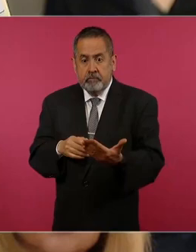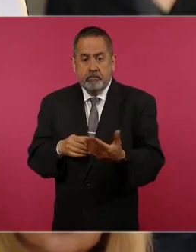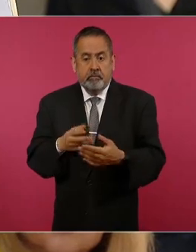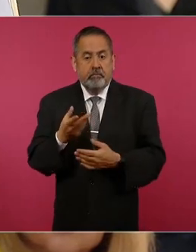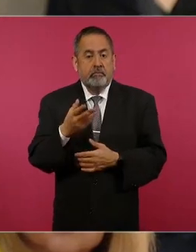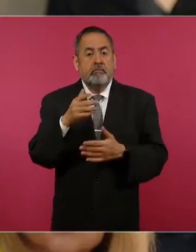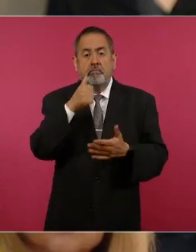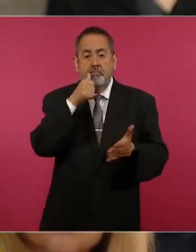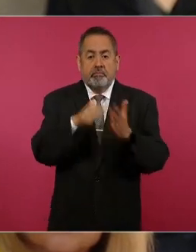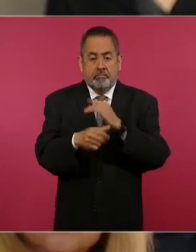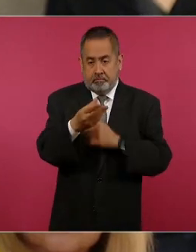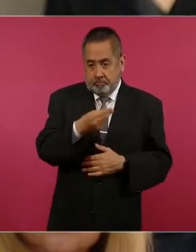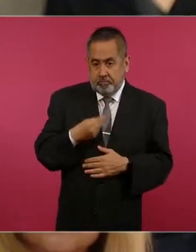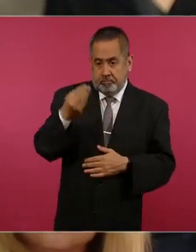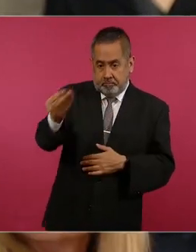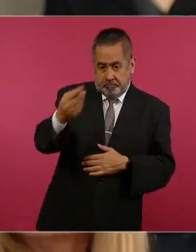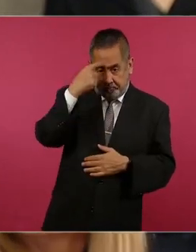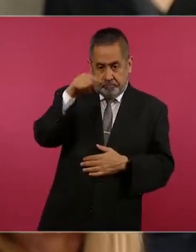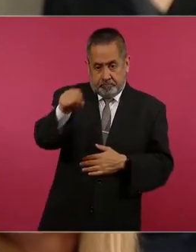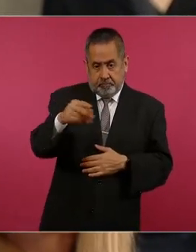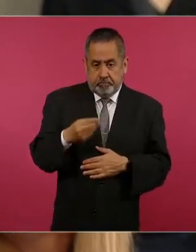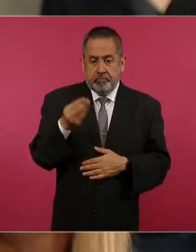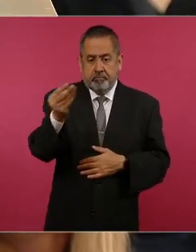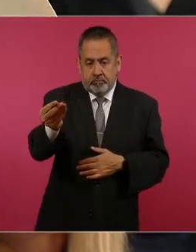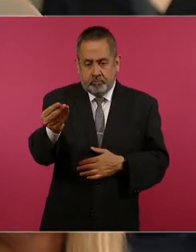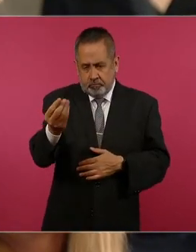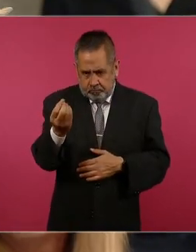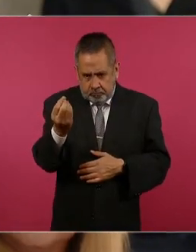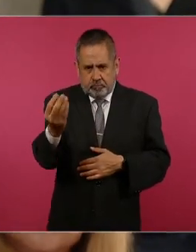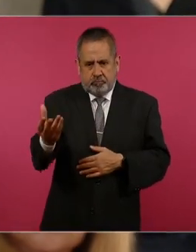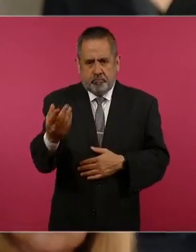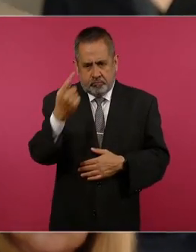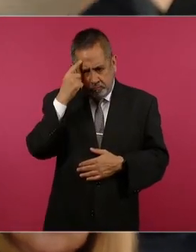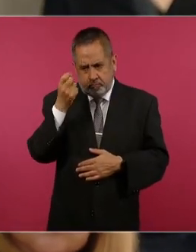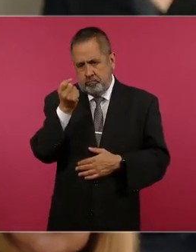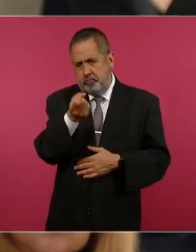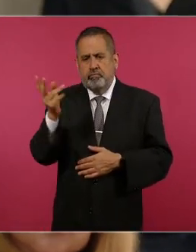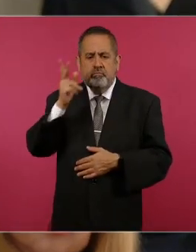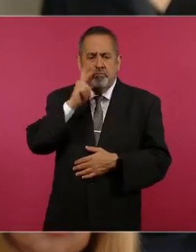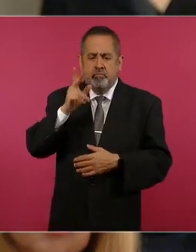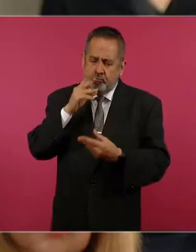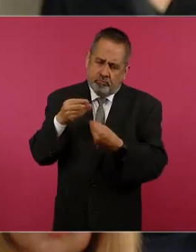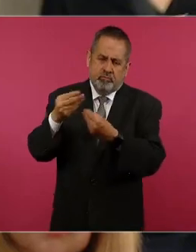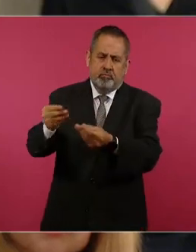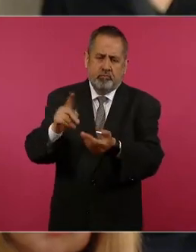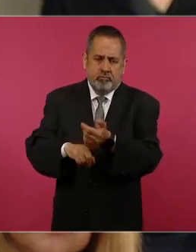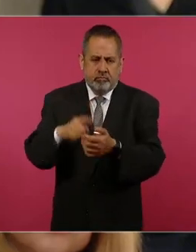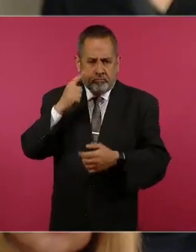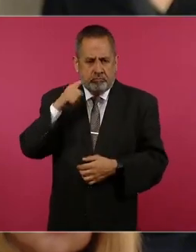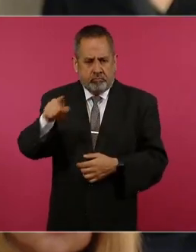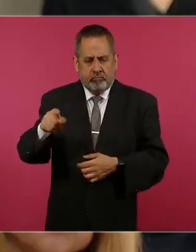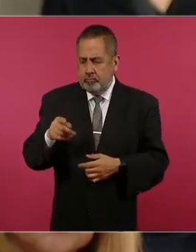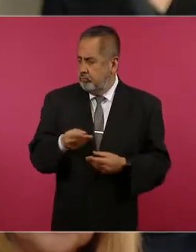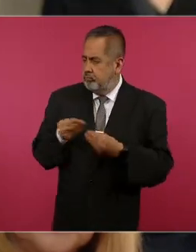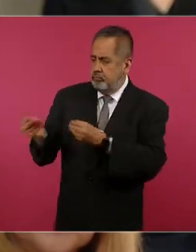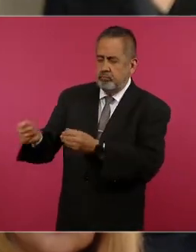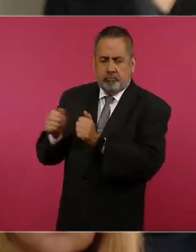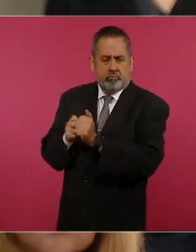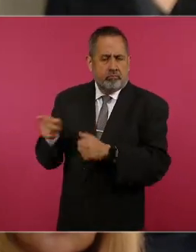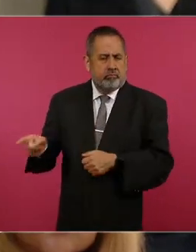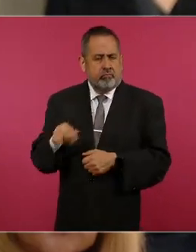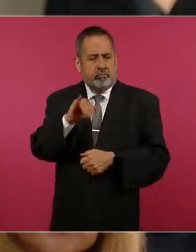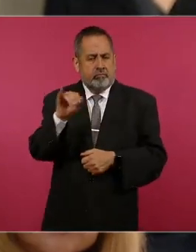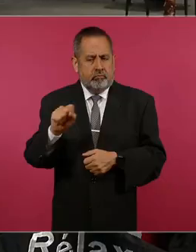una carta donde aporta ciertos elementos. Quisiera dejársela aquí con